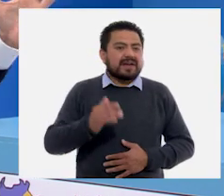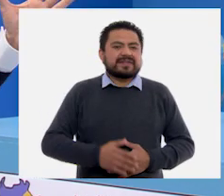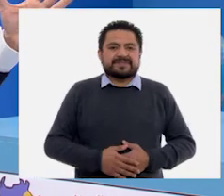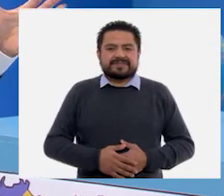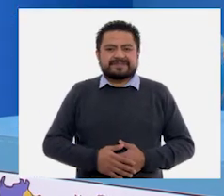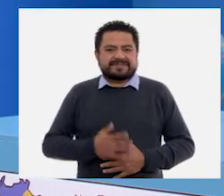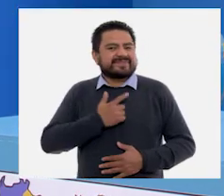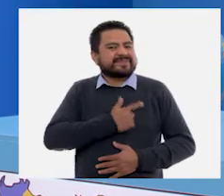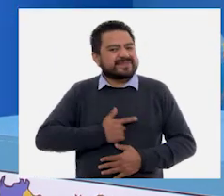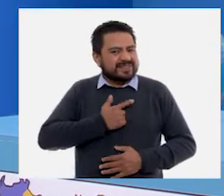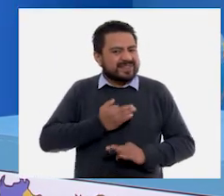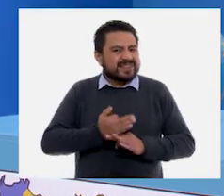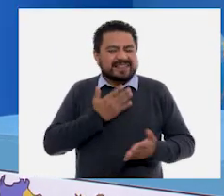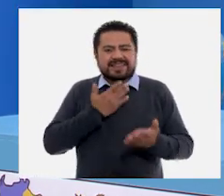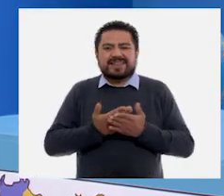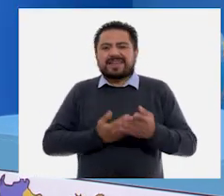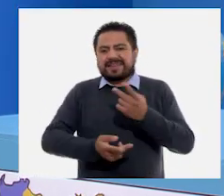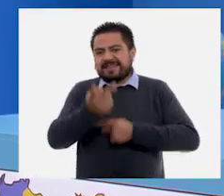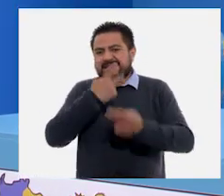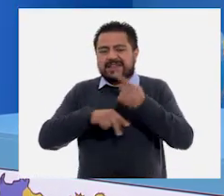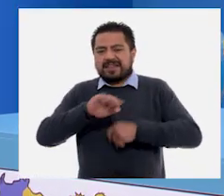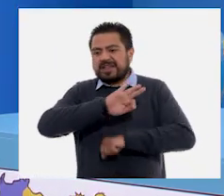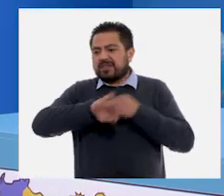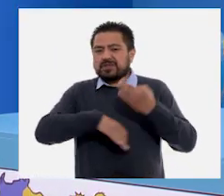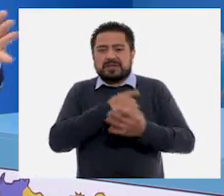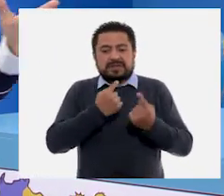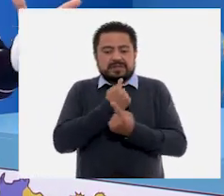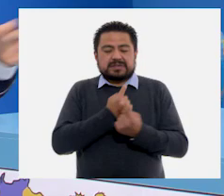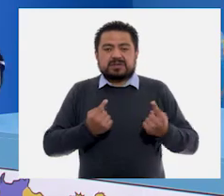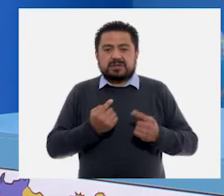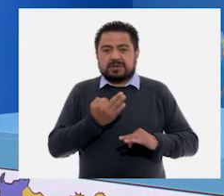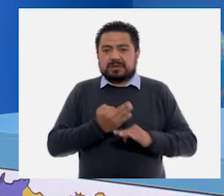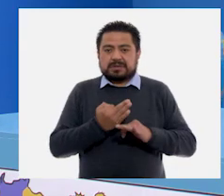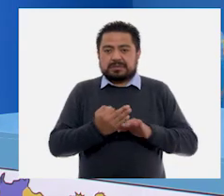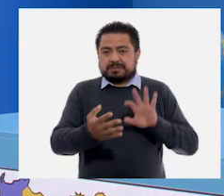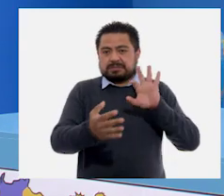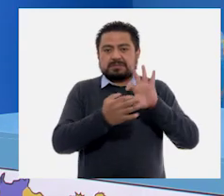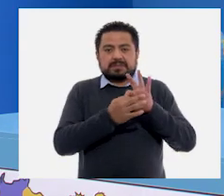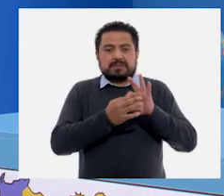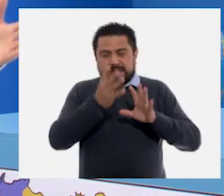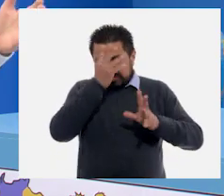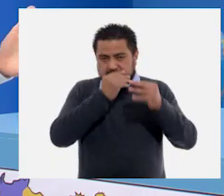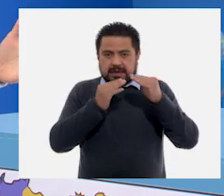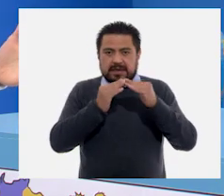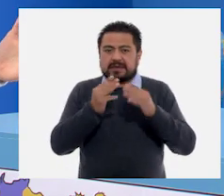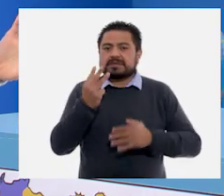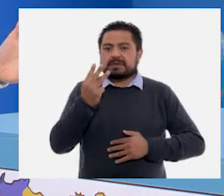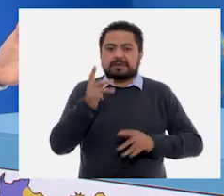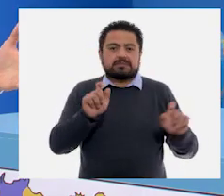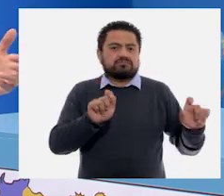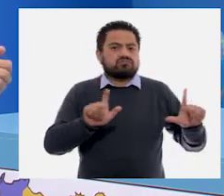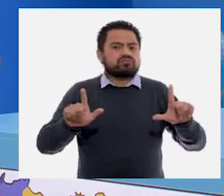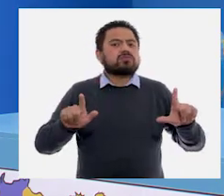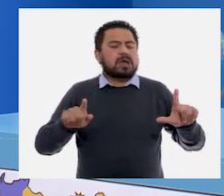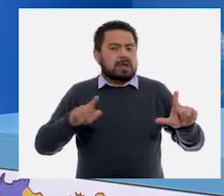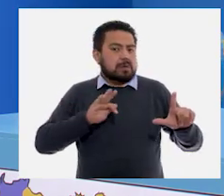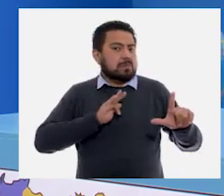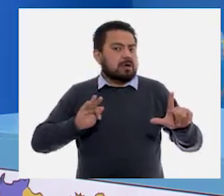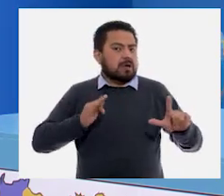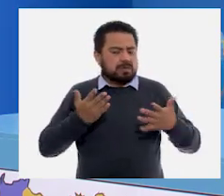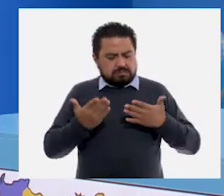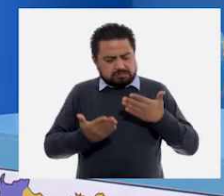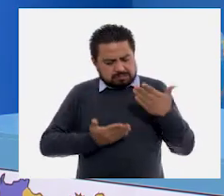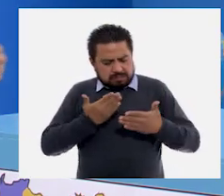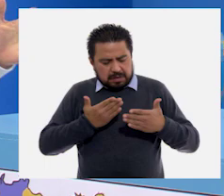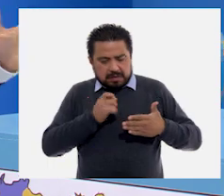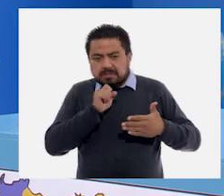Me da mucho gusto darle la bienvenida a todas las niñas y a todos los niños que nos siguen en Aprende en Casa 3. Un espacio en el que vamos a poder estudiar